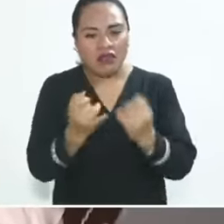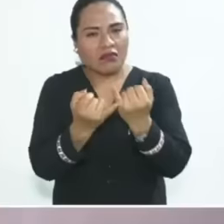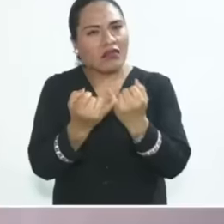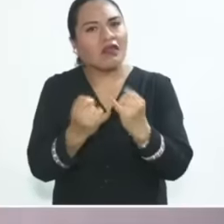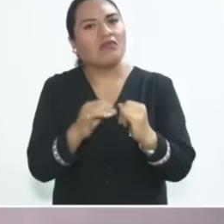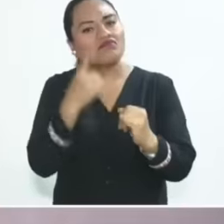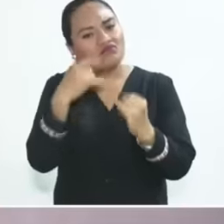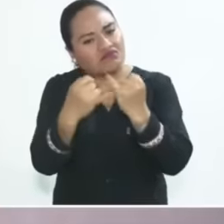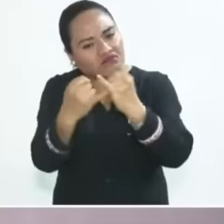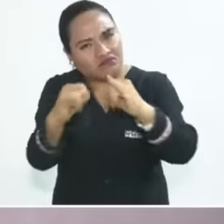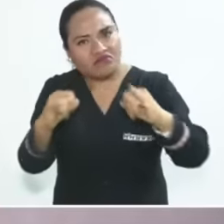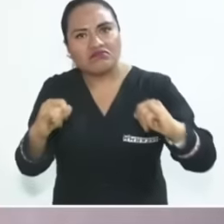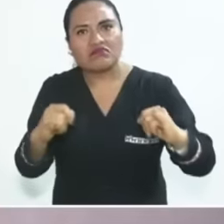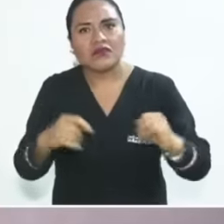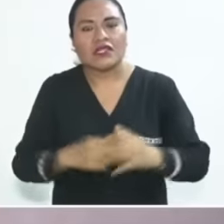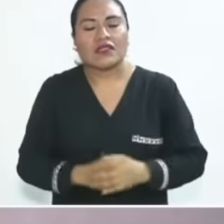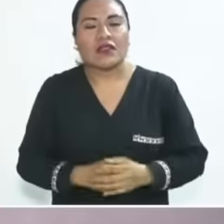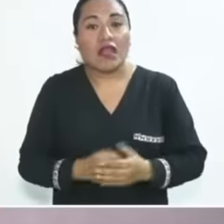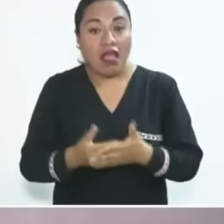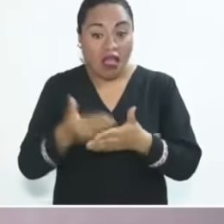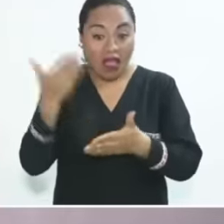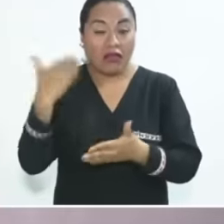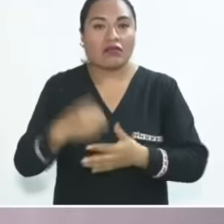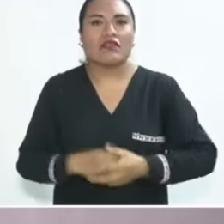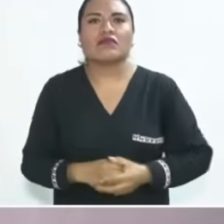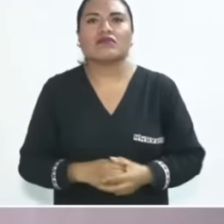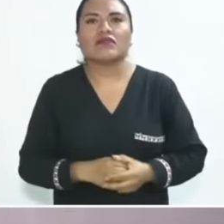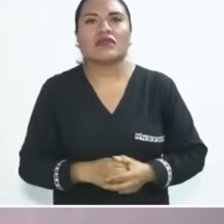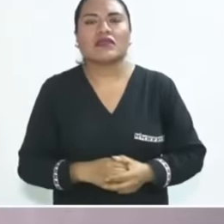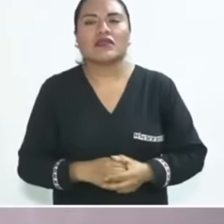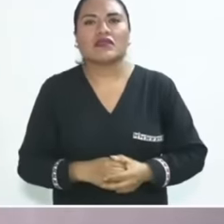independencia. En